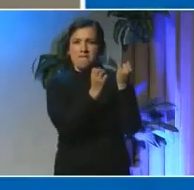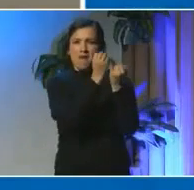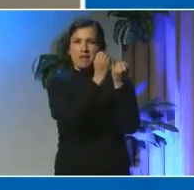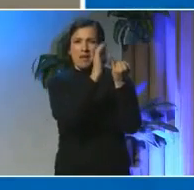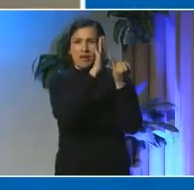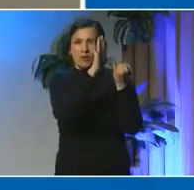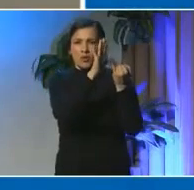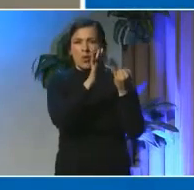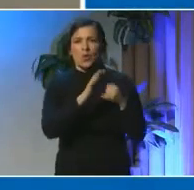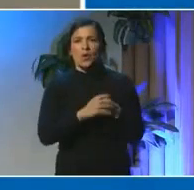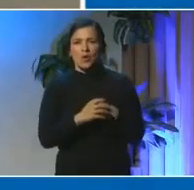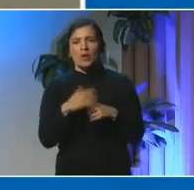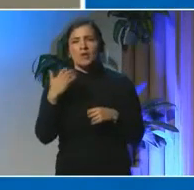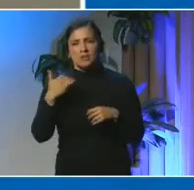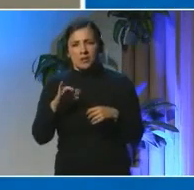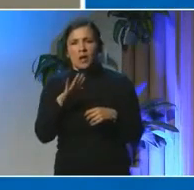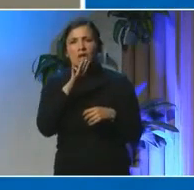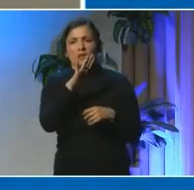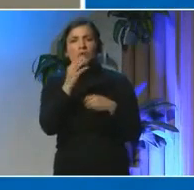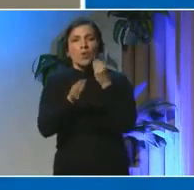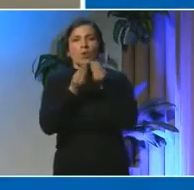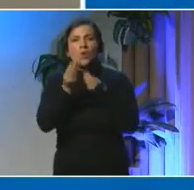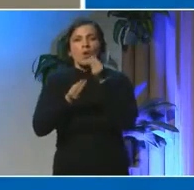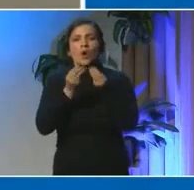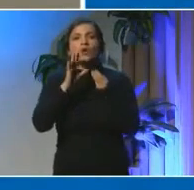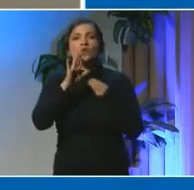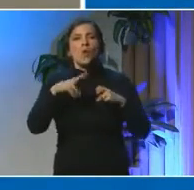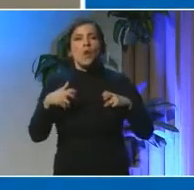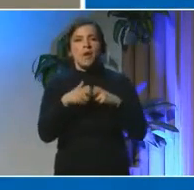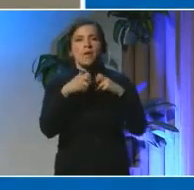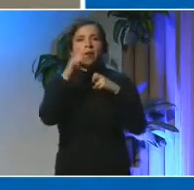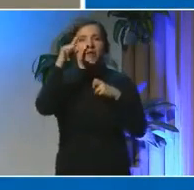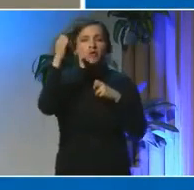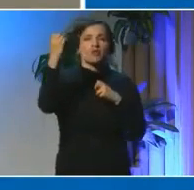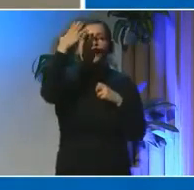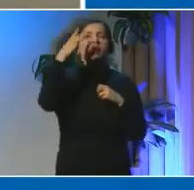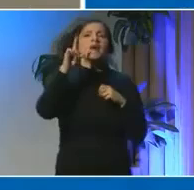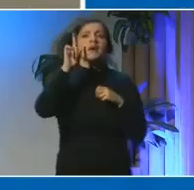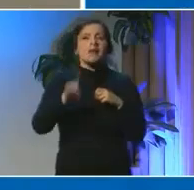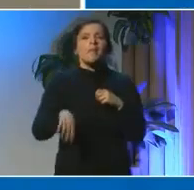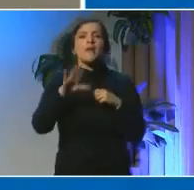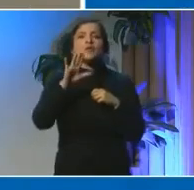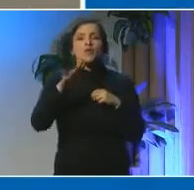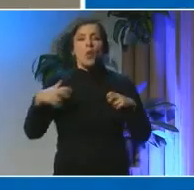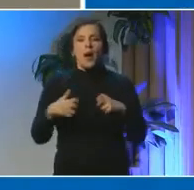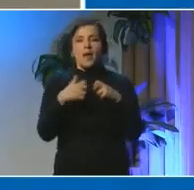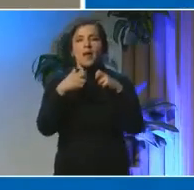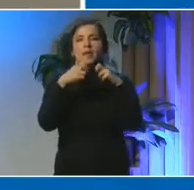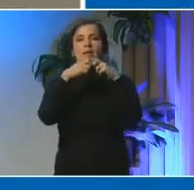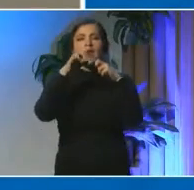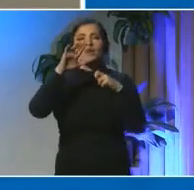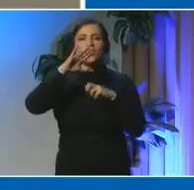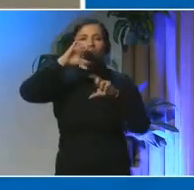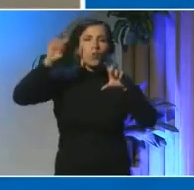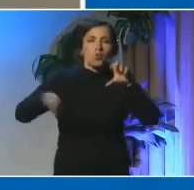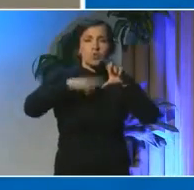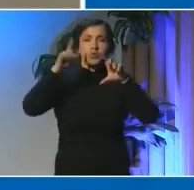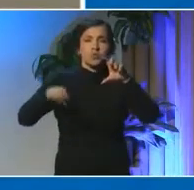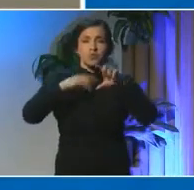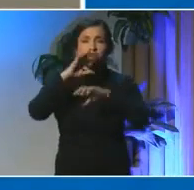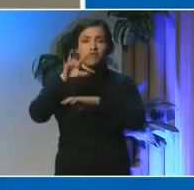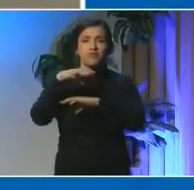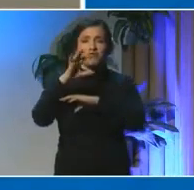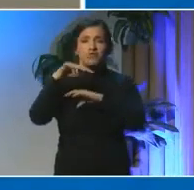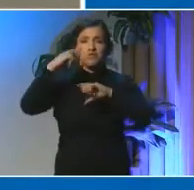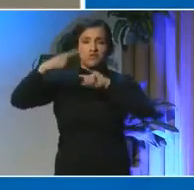eh una granja solar y energía eólica pero estamos también investigando y para nosotros Nosotros seguimos diciendo que El